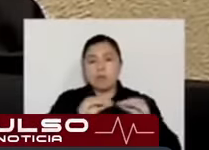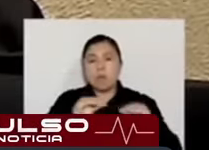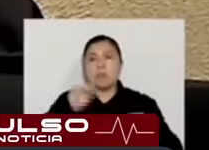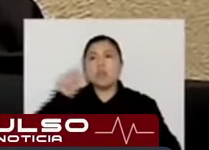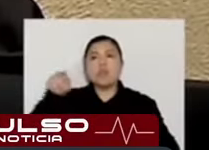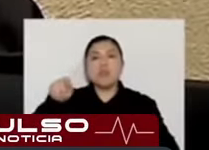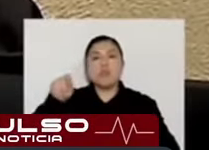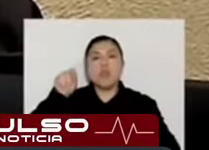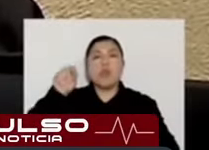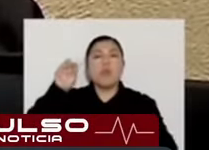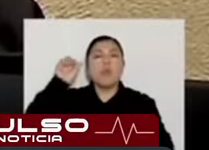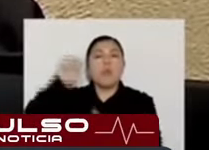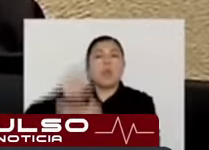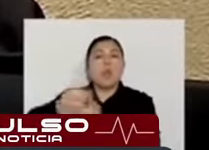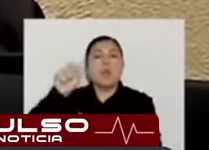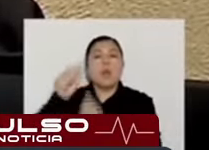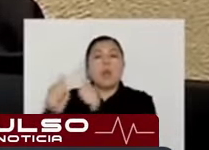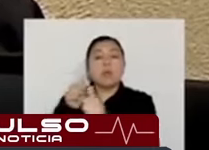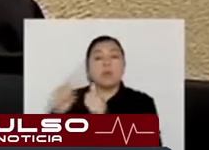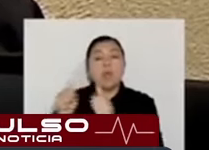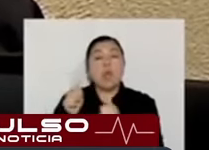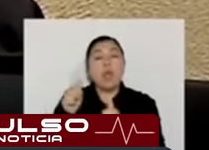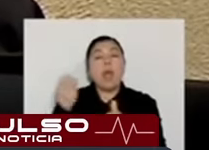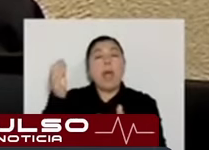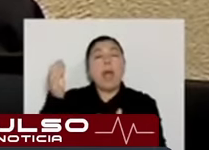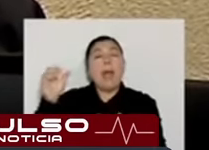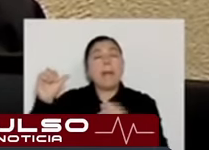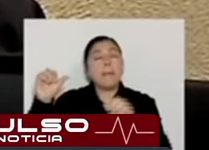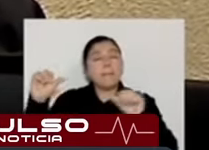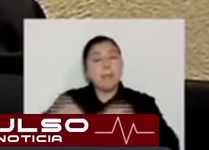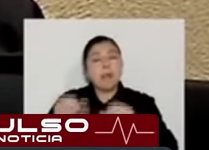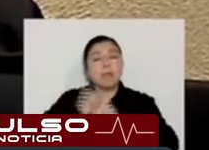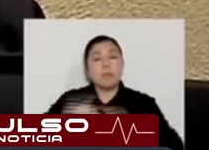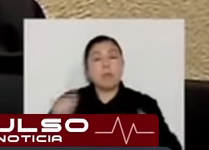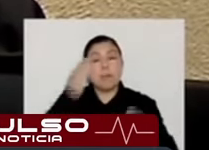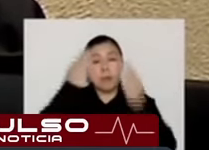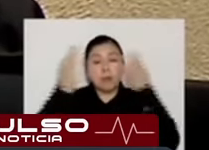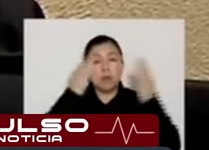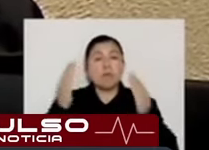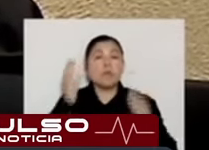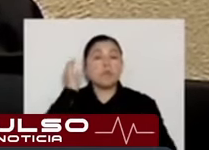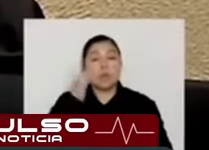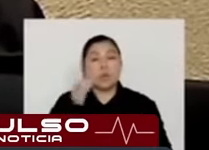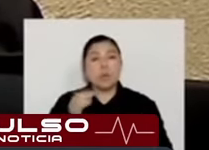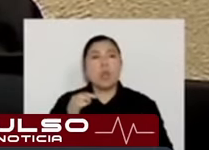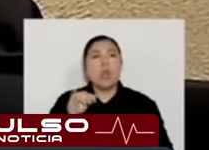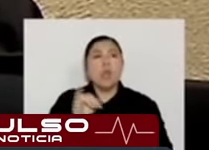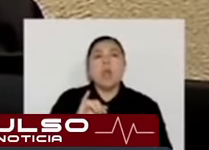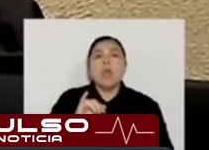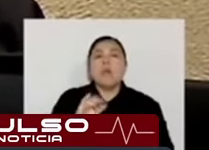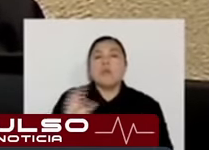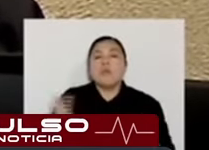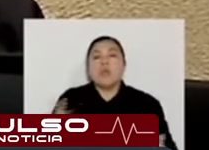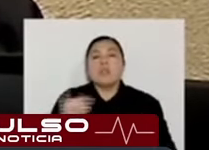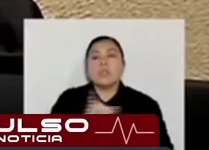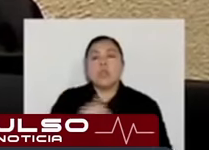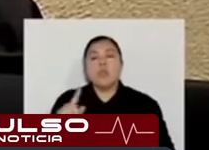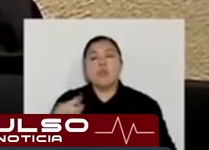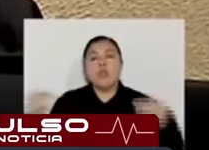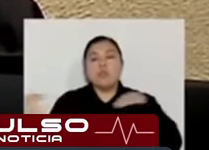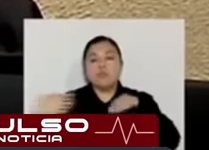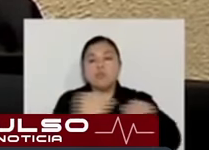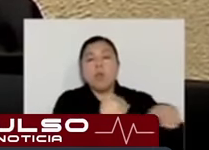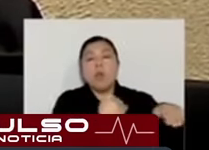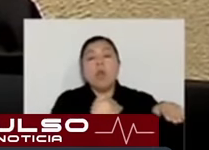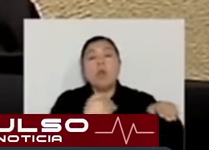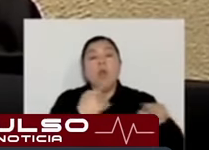a las autoridades porque ha existido mala información para los vecinos que día a día no saben si tienen que transitar por esa ruta o buscar una vía alternativa